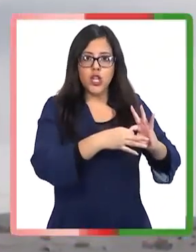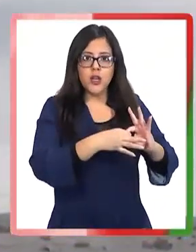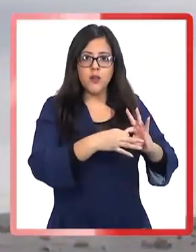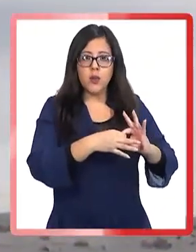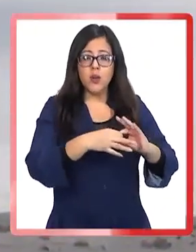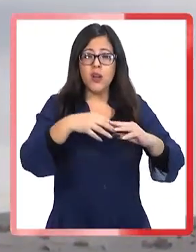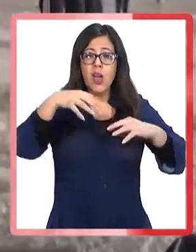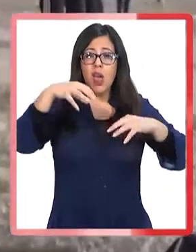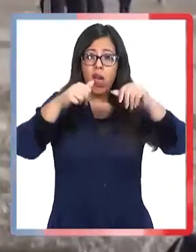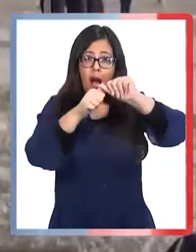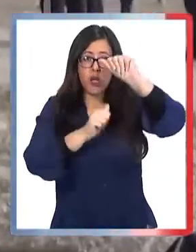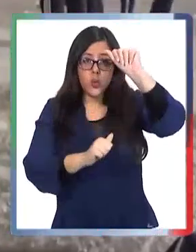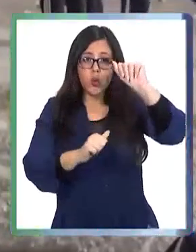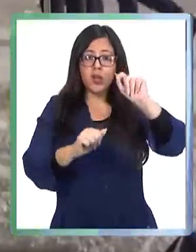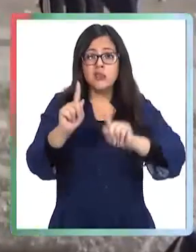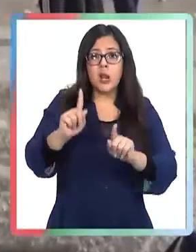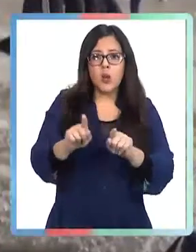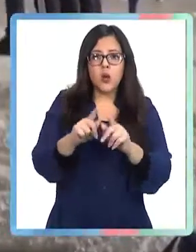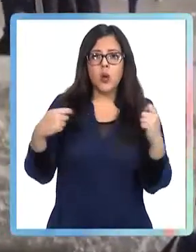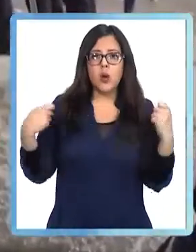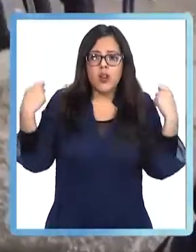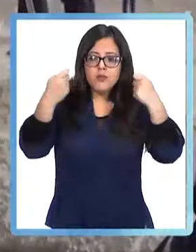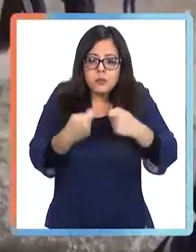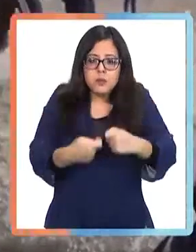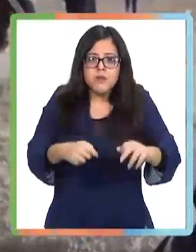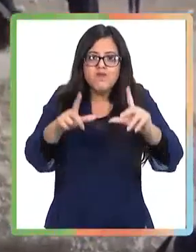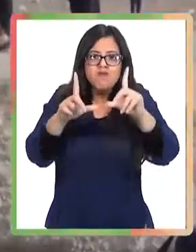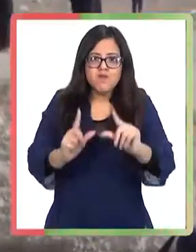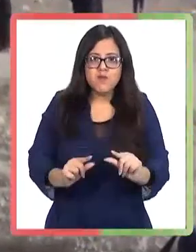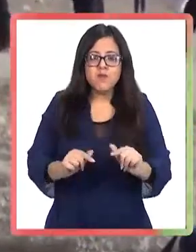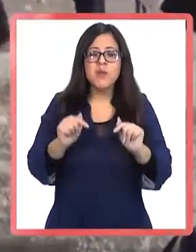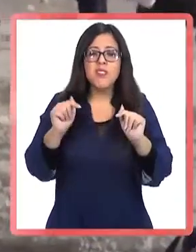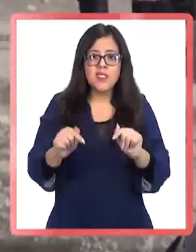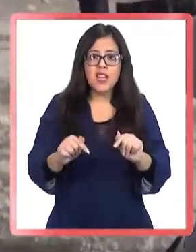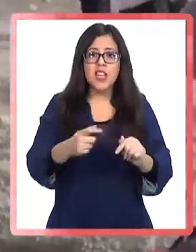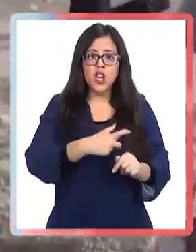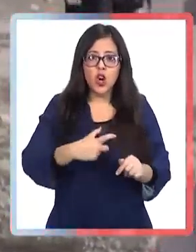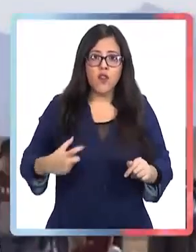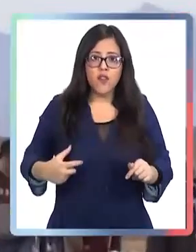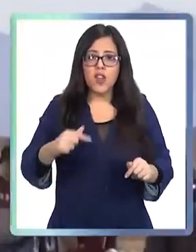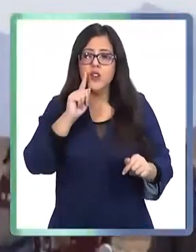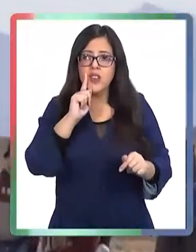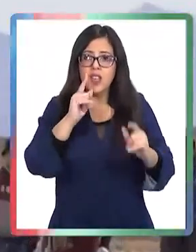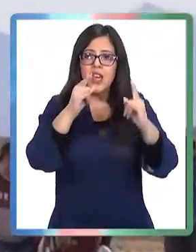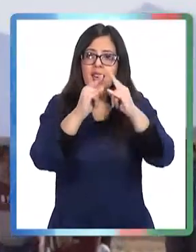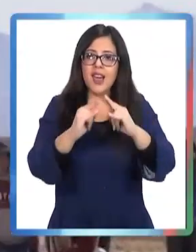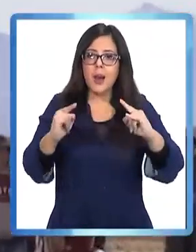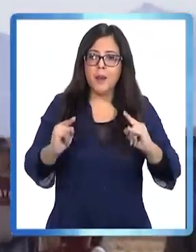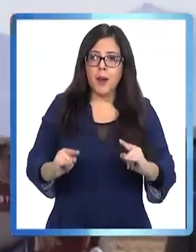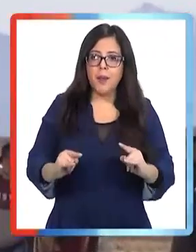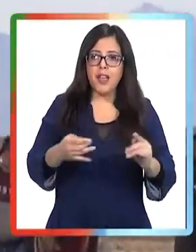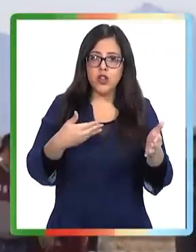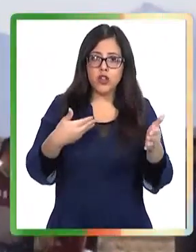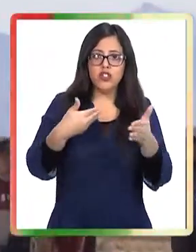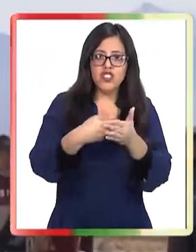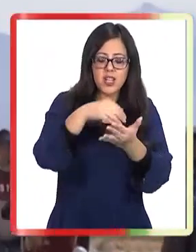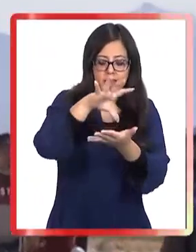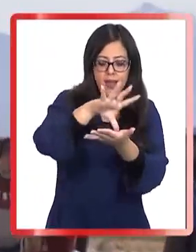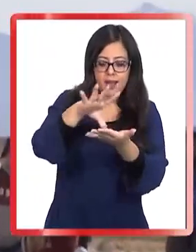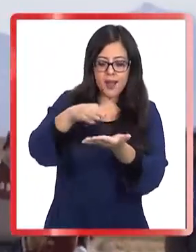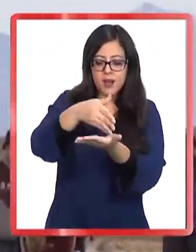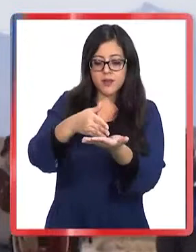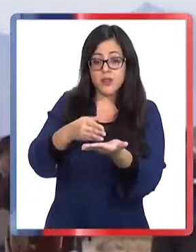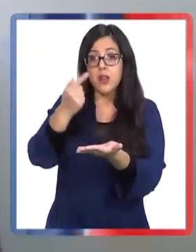y muchos vienen con muy pocos abrigos. El gobierno ha dispuesto un dispositivo o un campamento en la frontera,